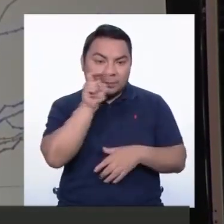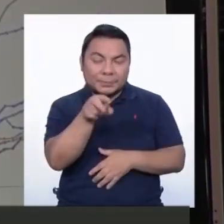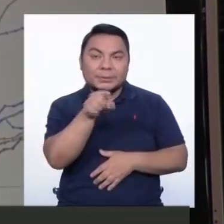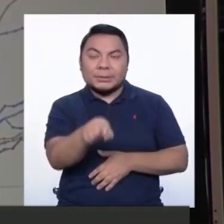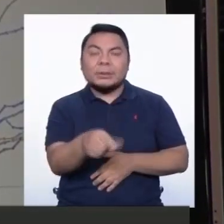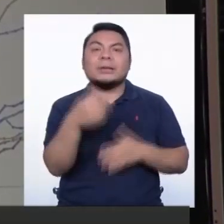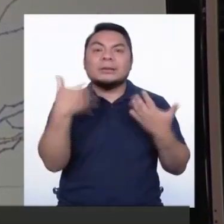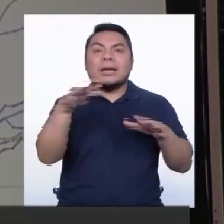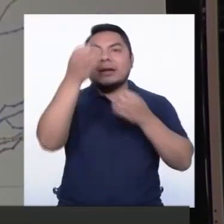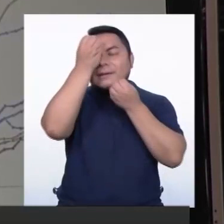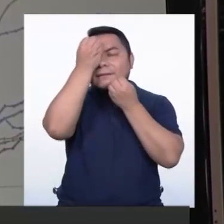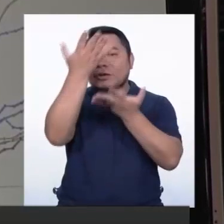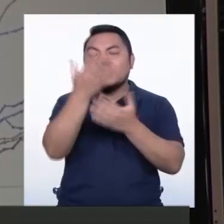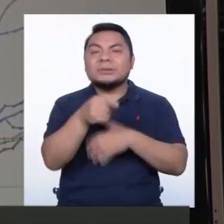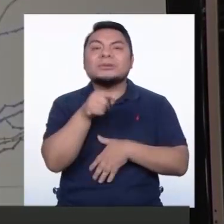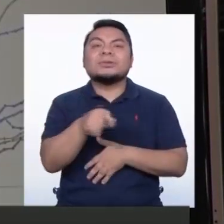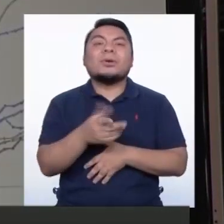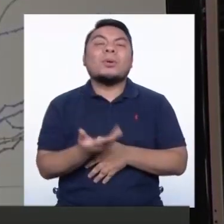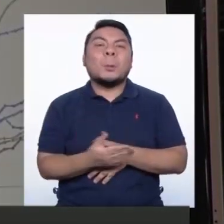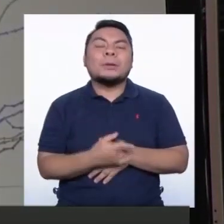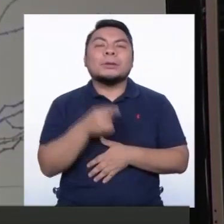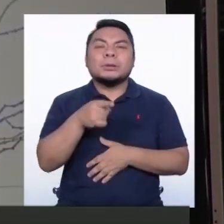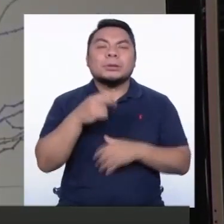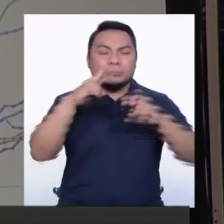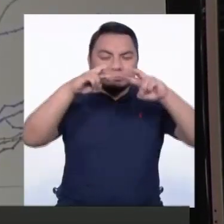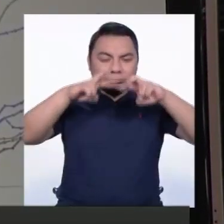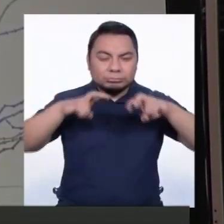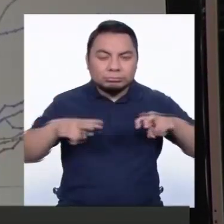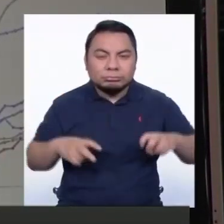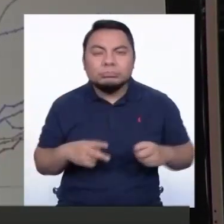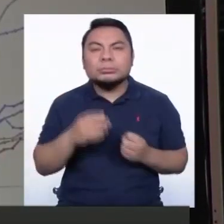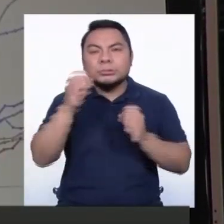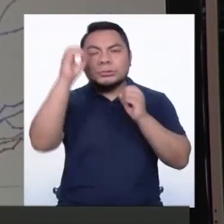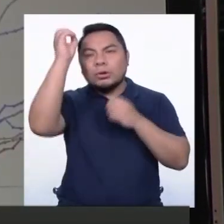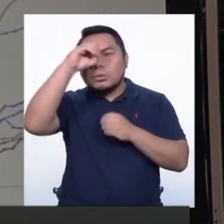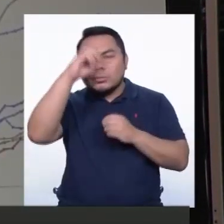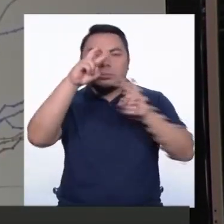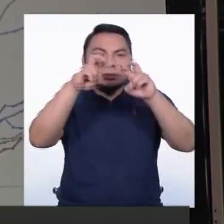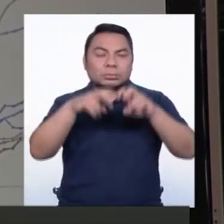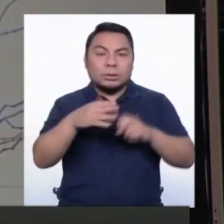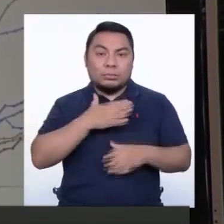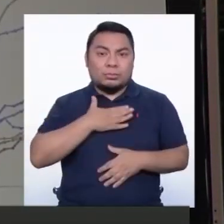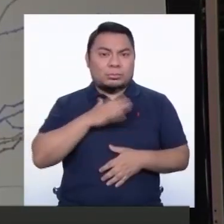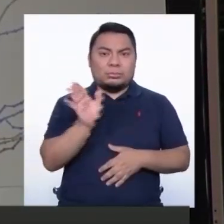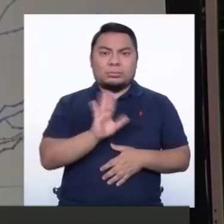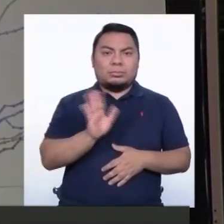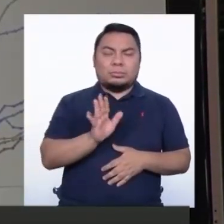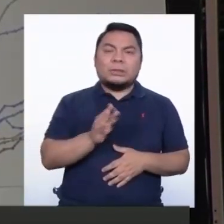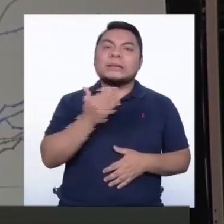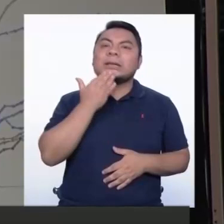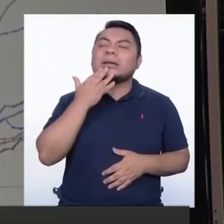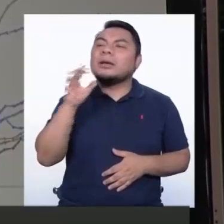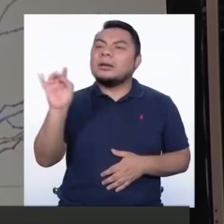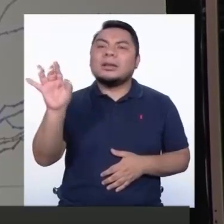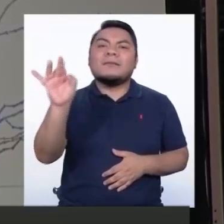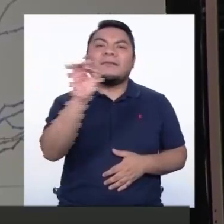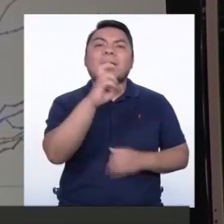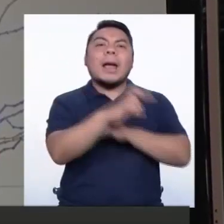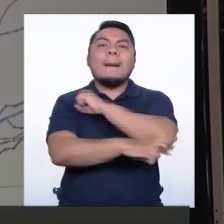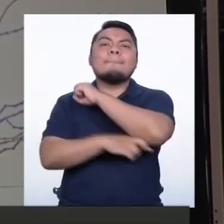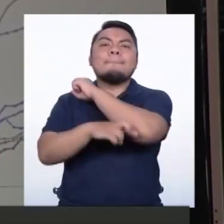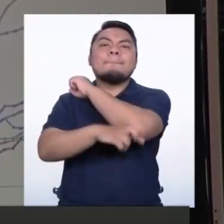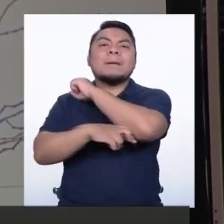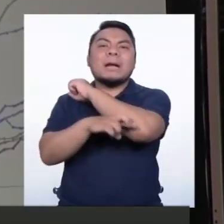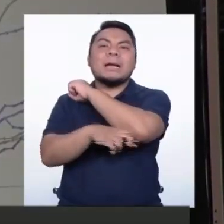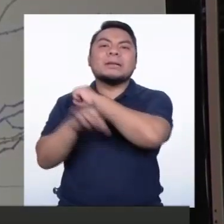vemos ya información con análisis que hacen, ya no nosotros, sino diversos